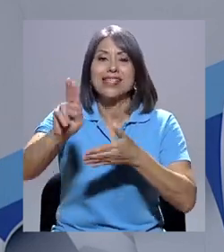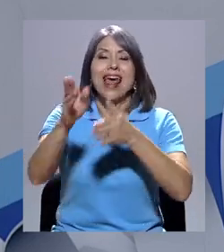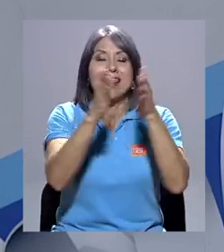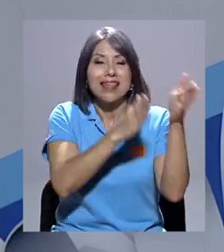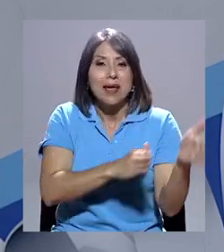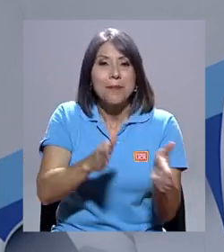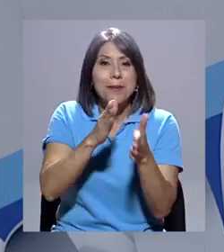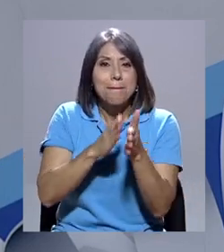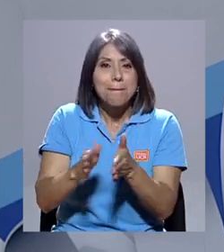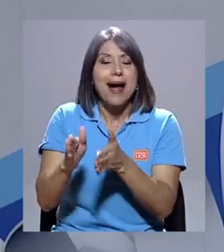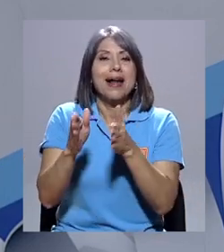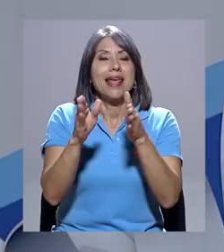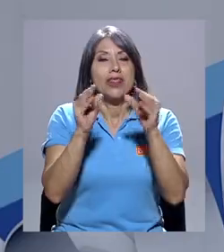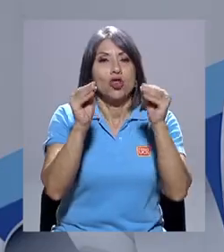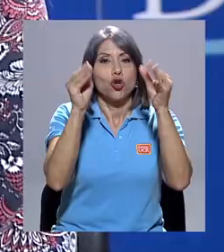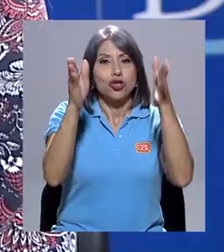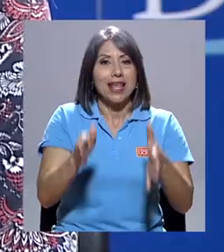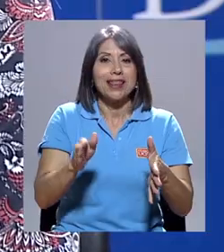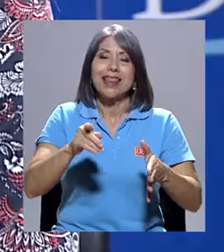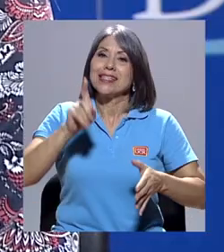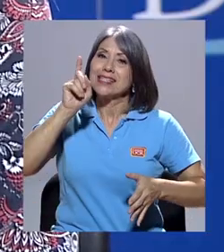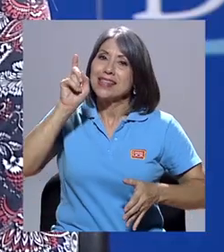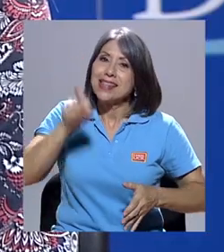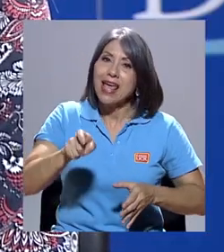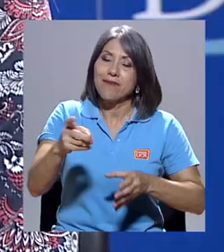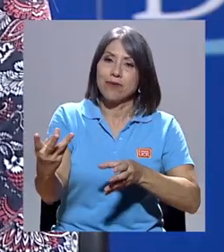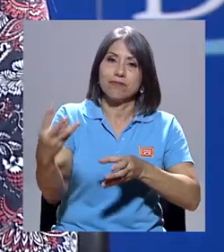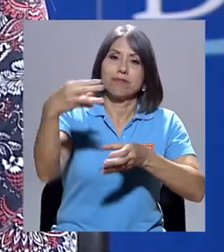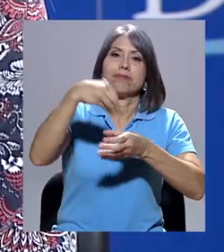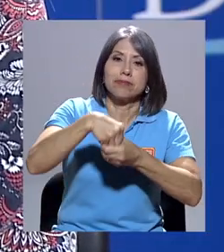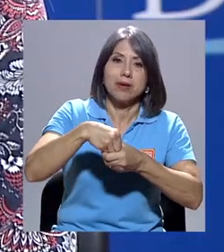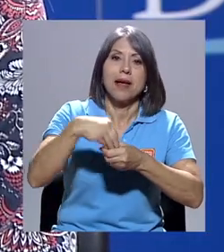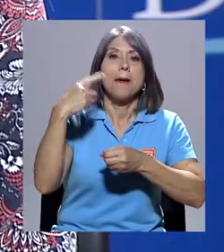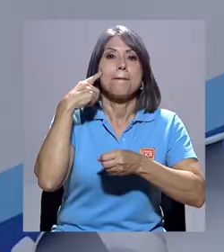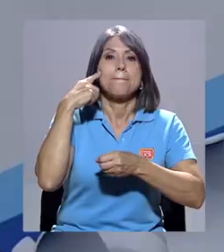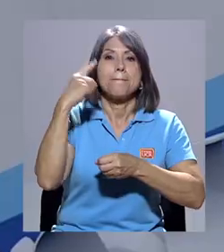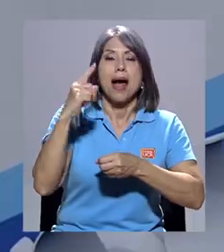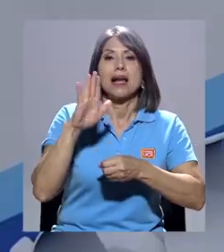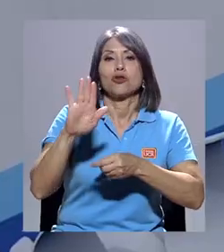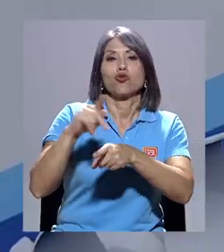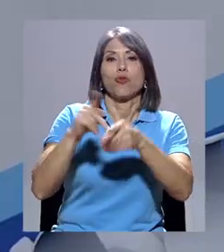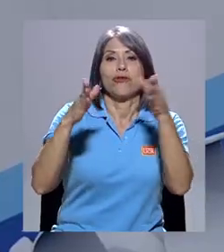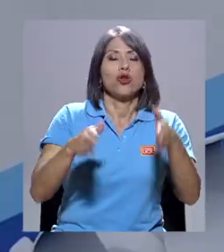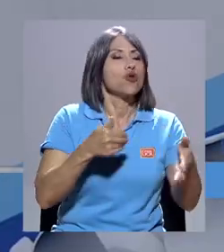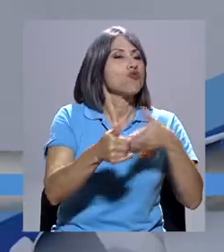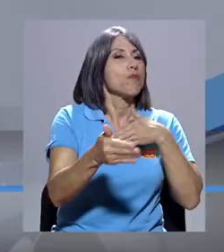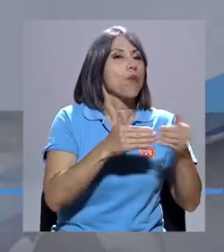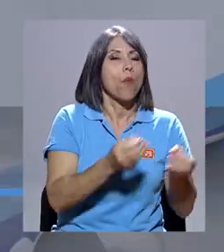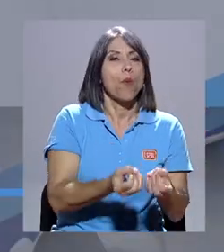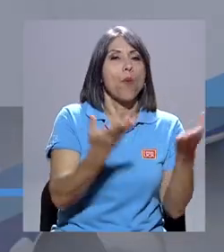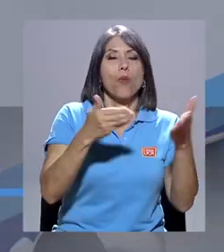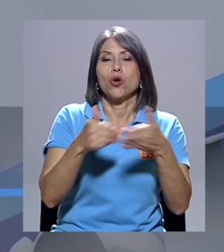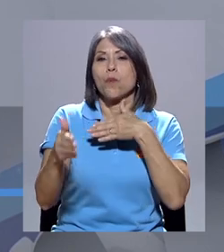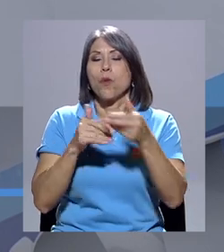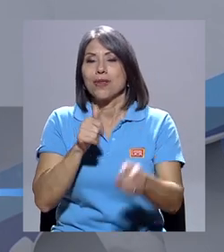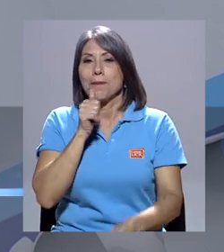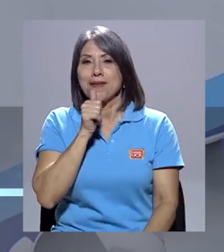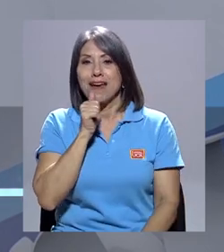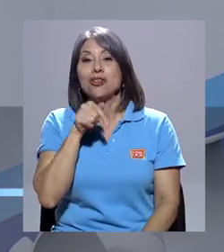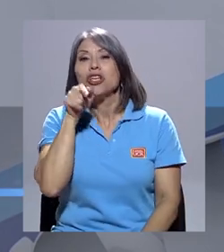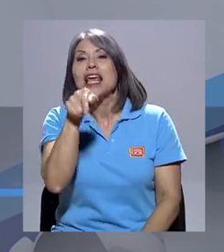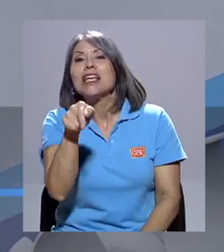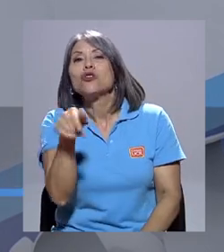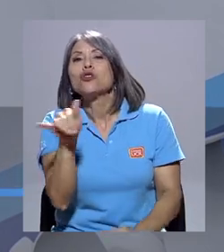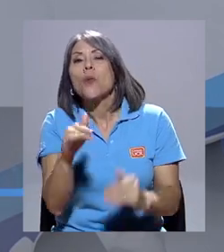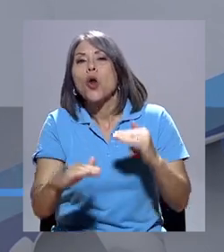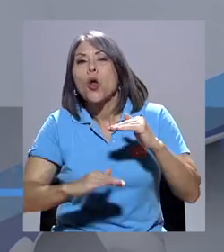darlo en la formación profesional de sus docentes indistintamente si son públicos o privados entonces esto es lo mínimo es un marco